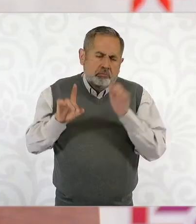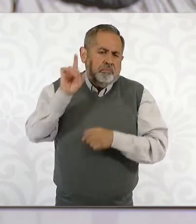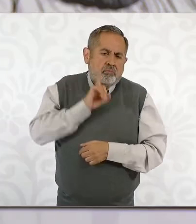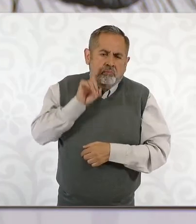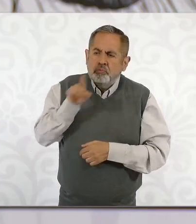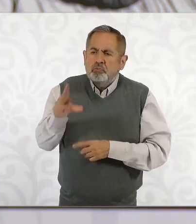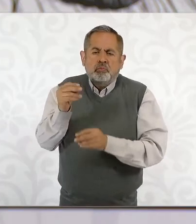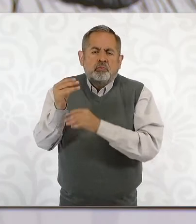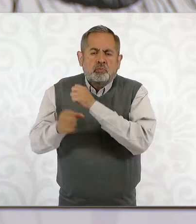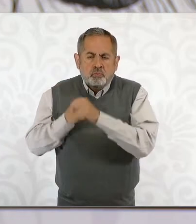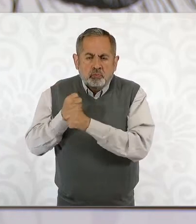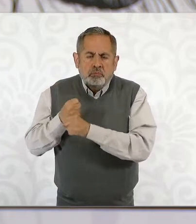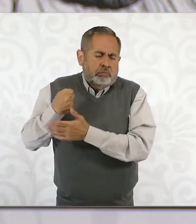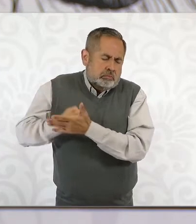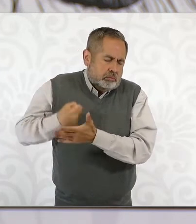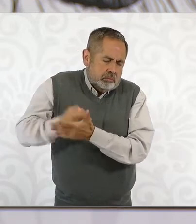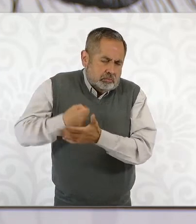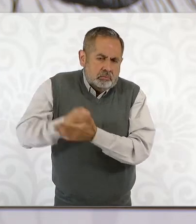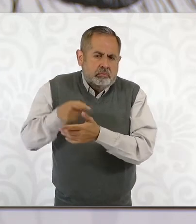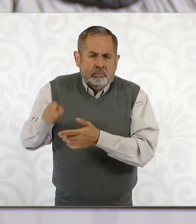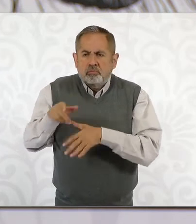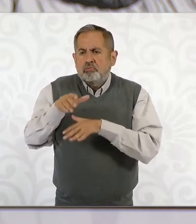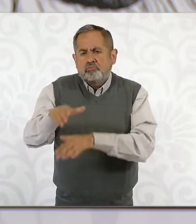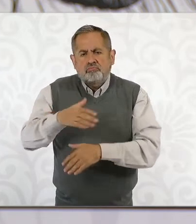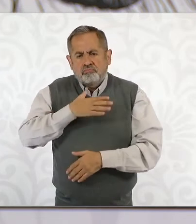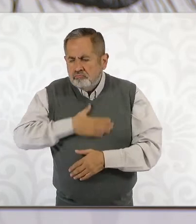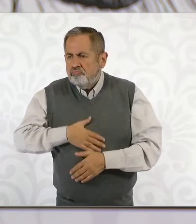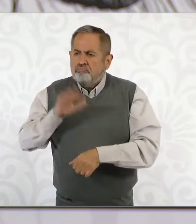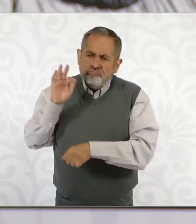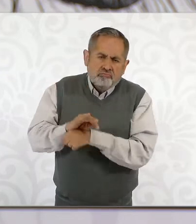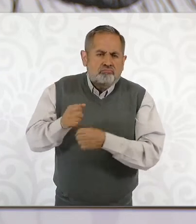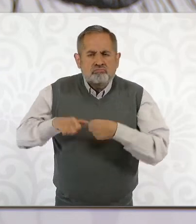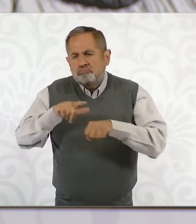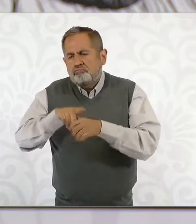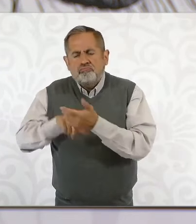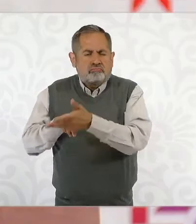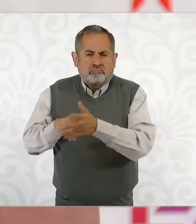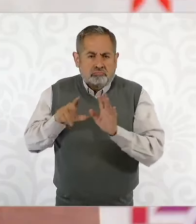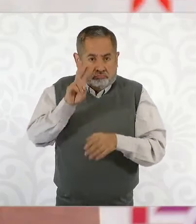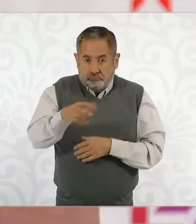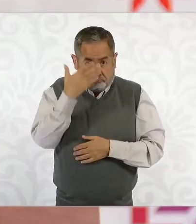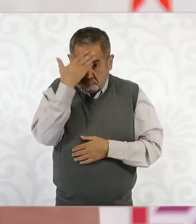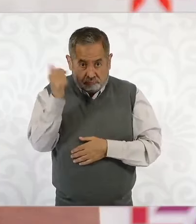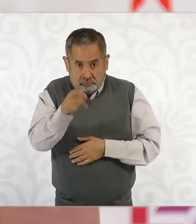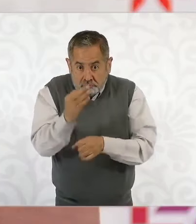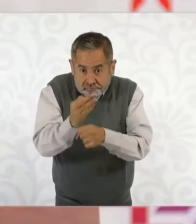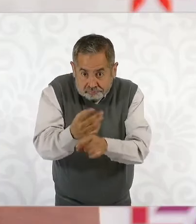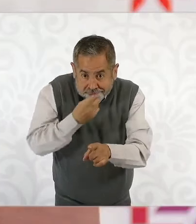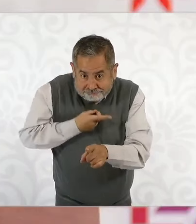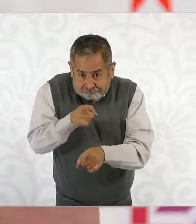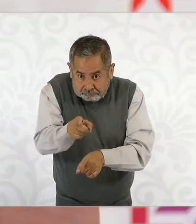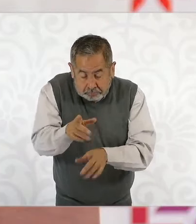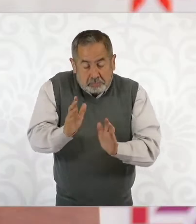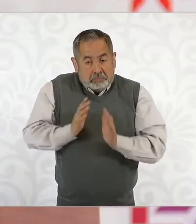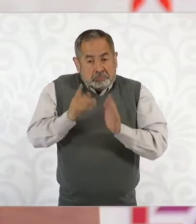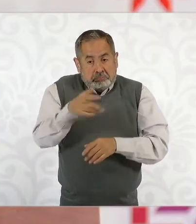tiene muchos años luchando por la justicia social y el bienestar de la gente. No sabía que, me estoy enterando en este